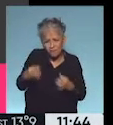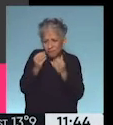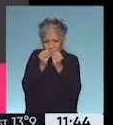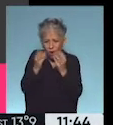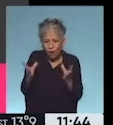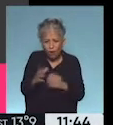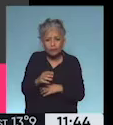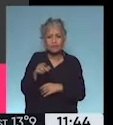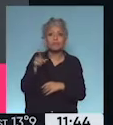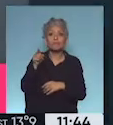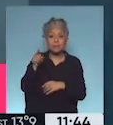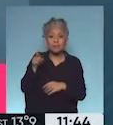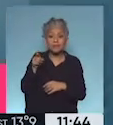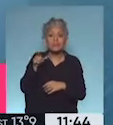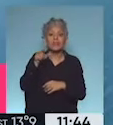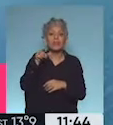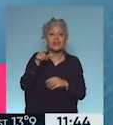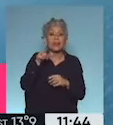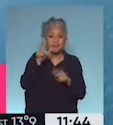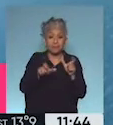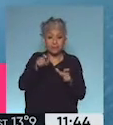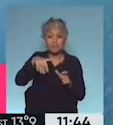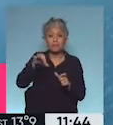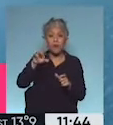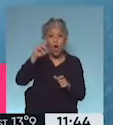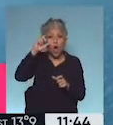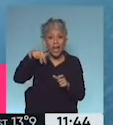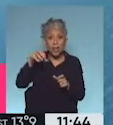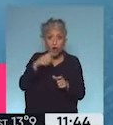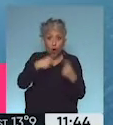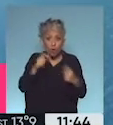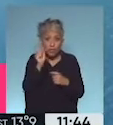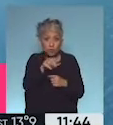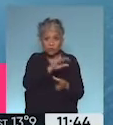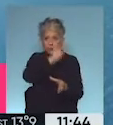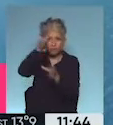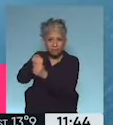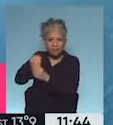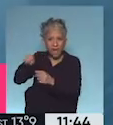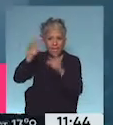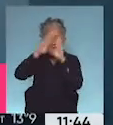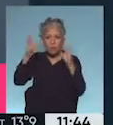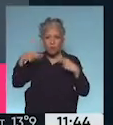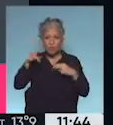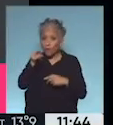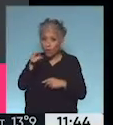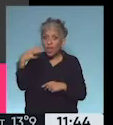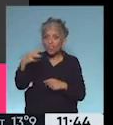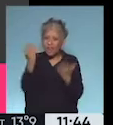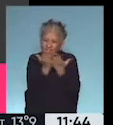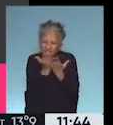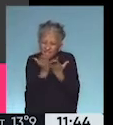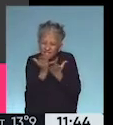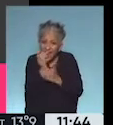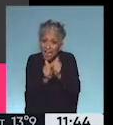perito Moreno tuvo mucha actividad, fue director, y ahí hay montones de piezas y de cosas vinculadas con su historia. Tuviste que estudiar toda la historia de él. Tuve que